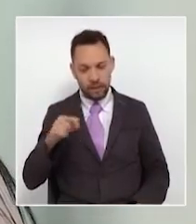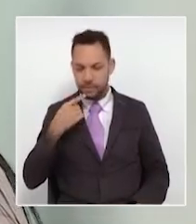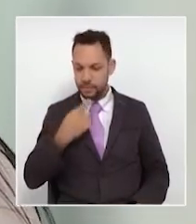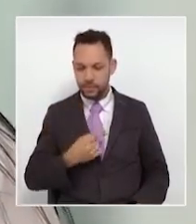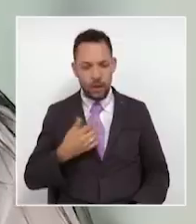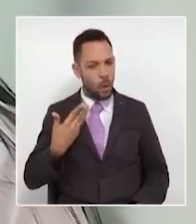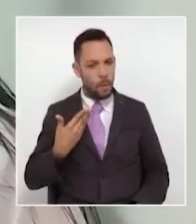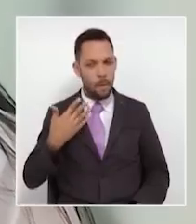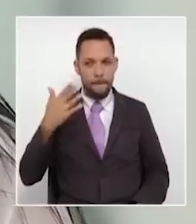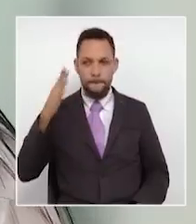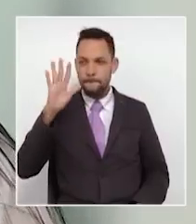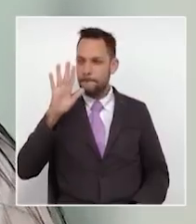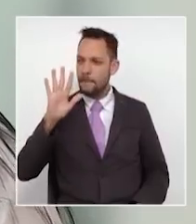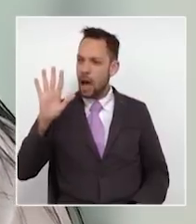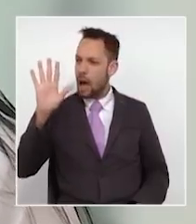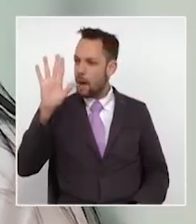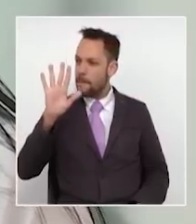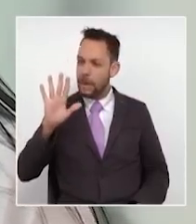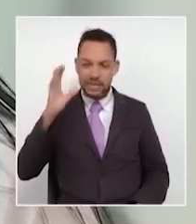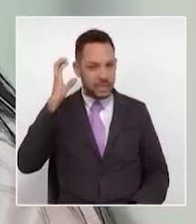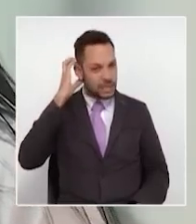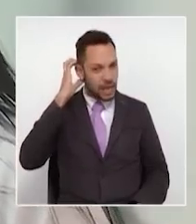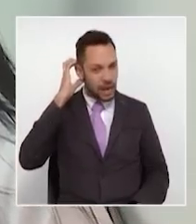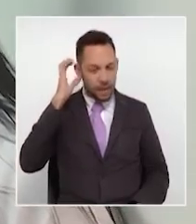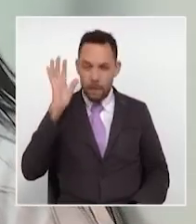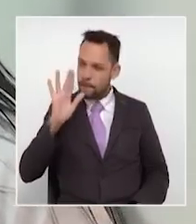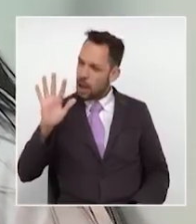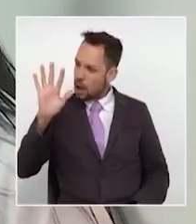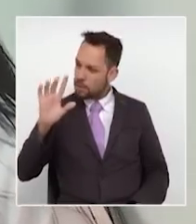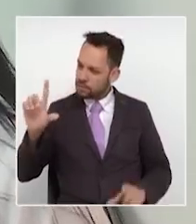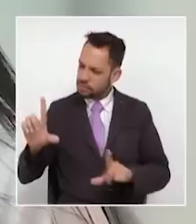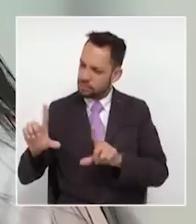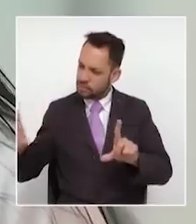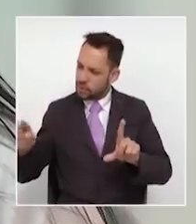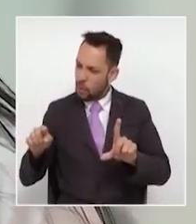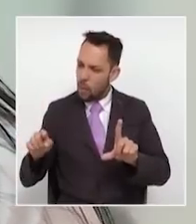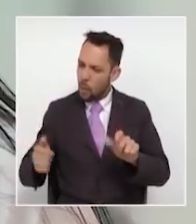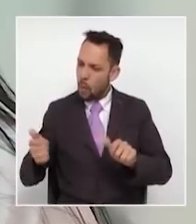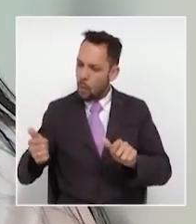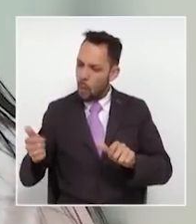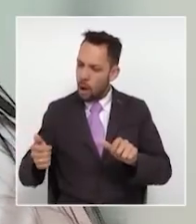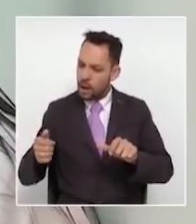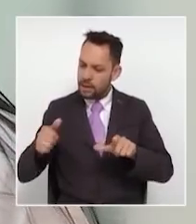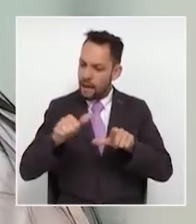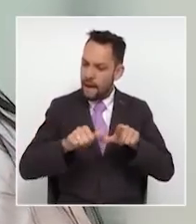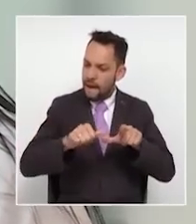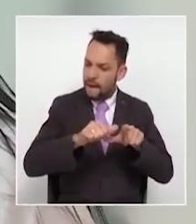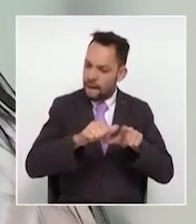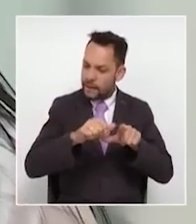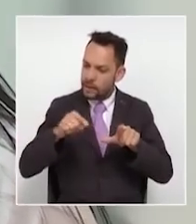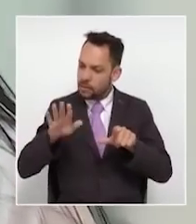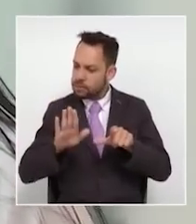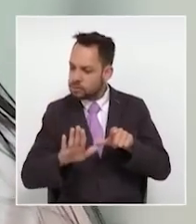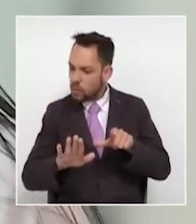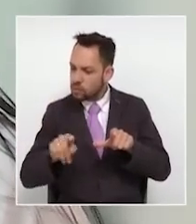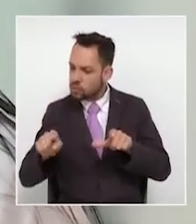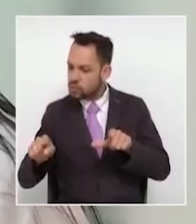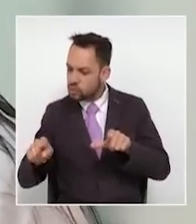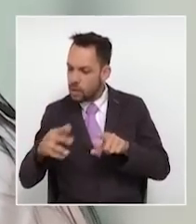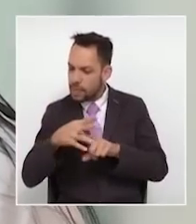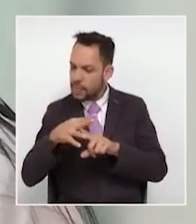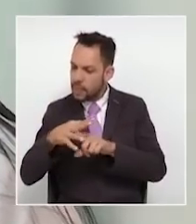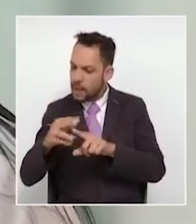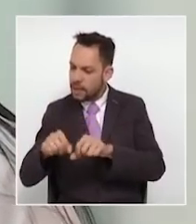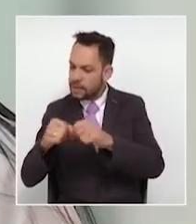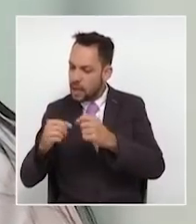mapeo cerebral cuando ya se hace un mapeo cerebral y hemos identificado cuál es el área afectada cuál es el área cerebral afectada y